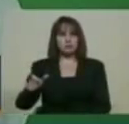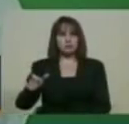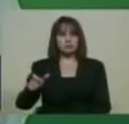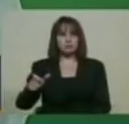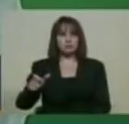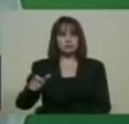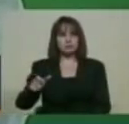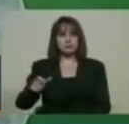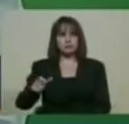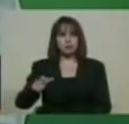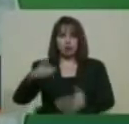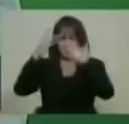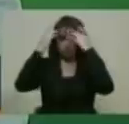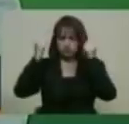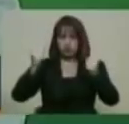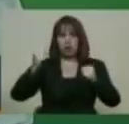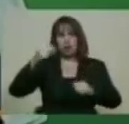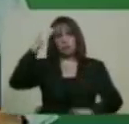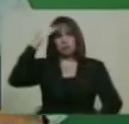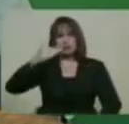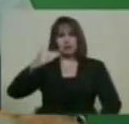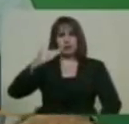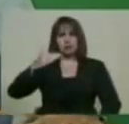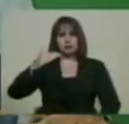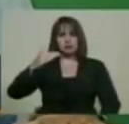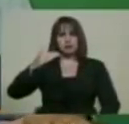de nuestros profesionales militares, compañero